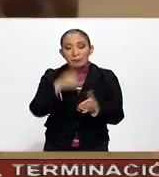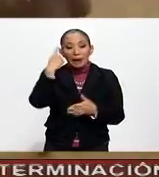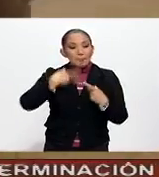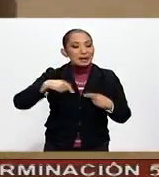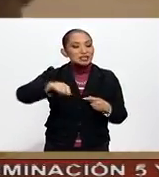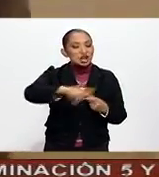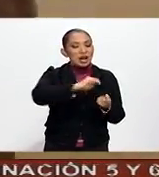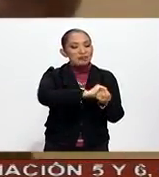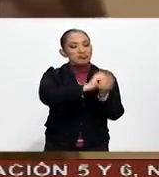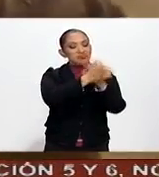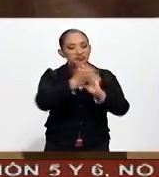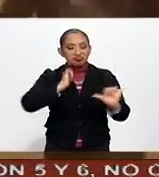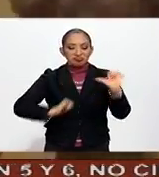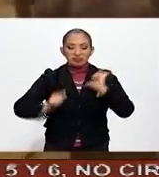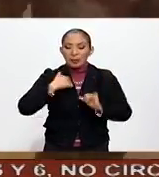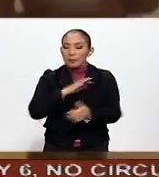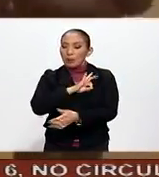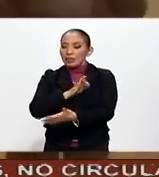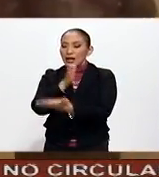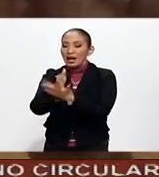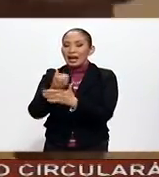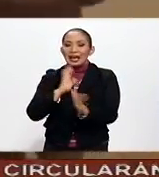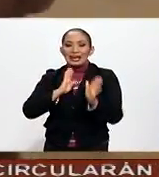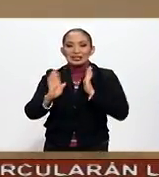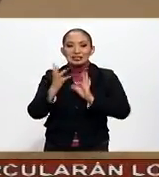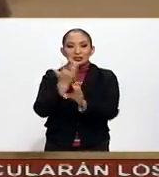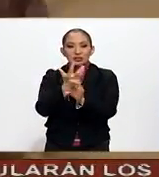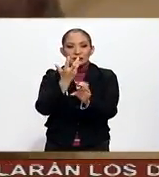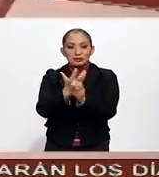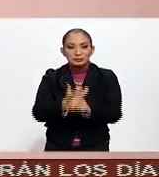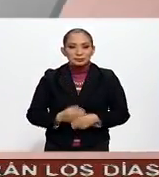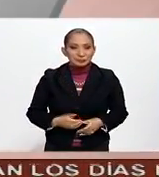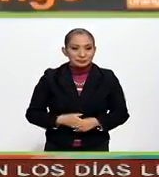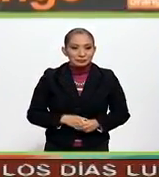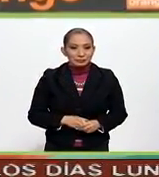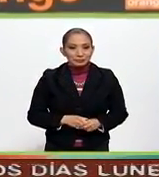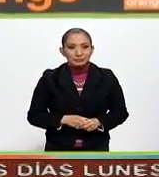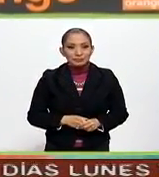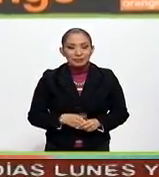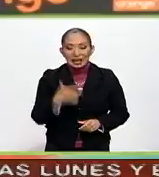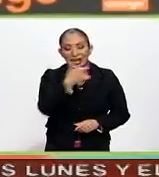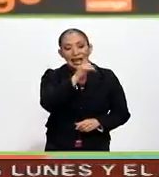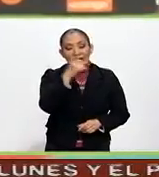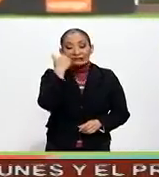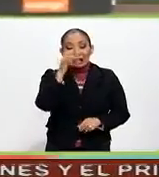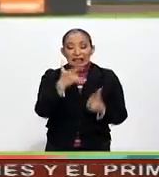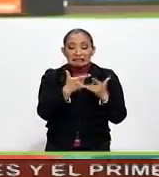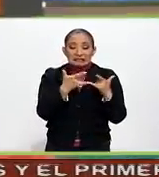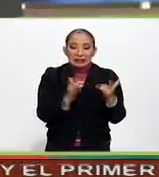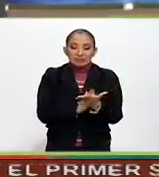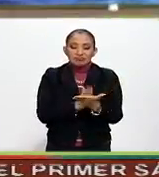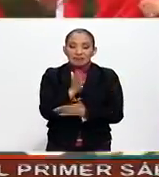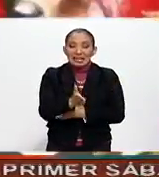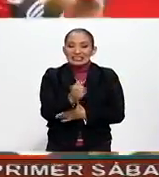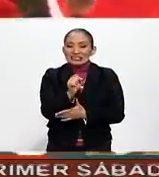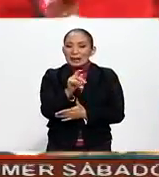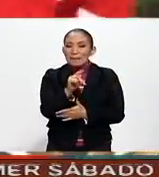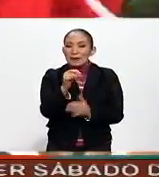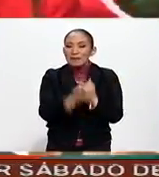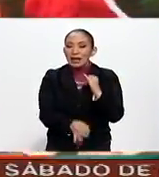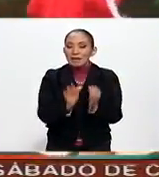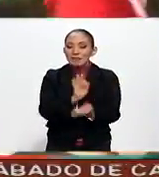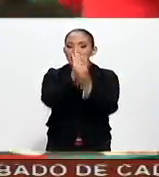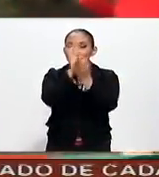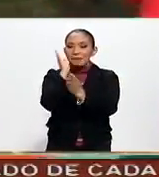personas transgénero puedan ingresar al ejército de Estados Unidos. Gales busca un histórico pase a semifinales